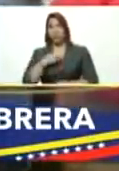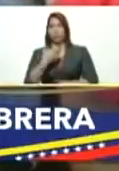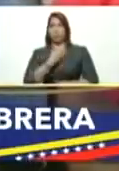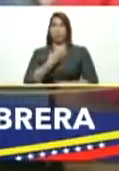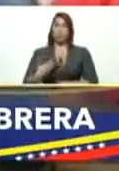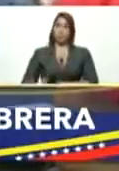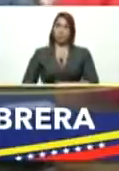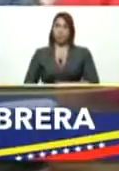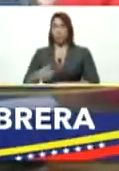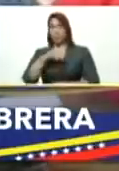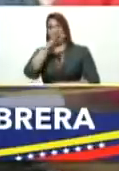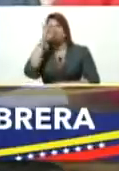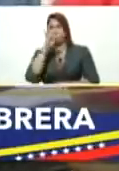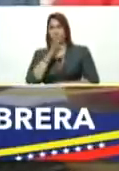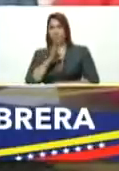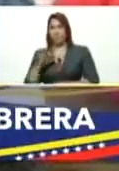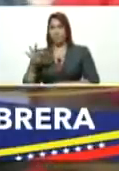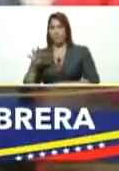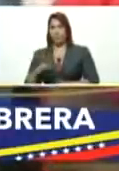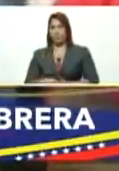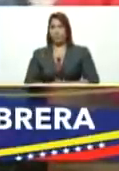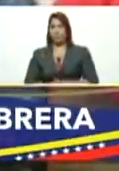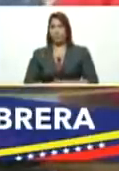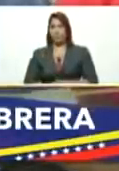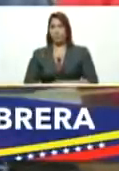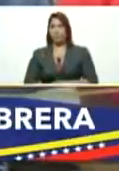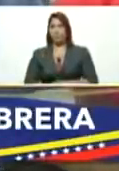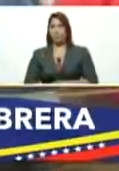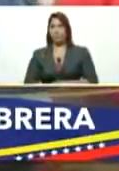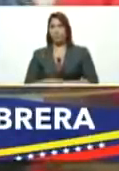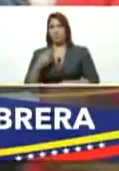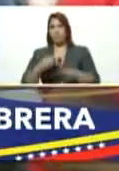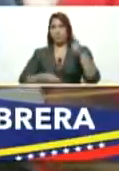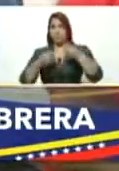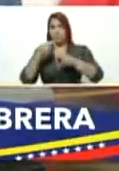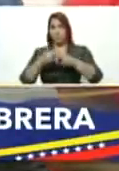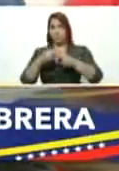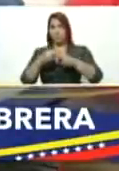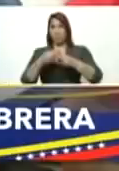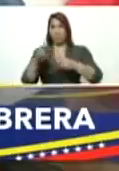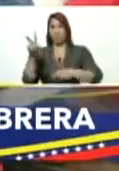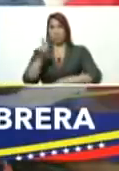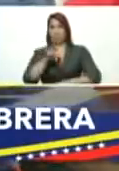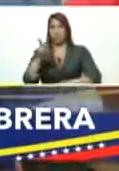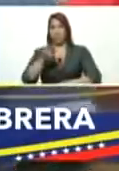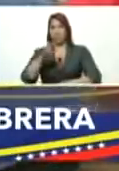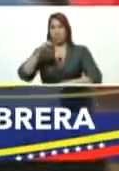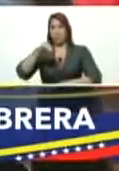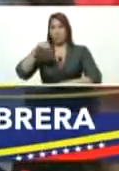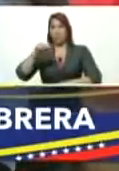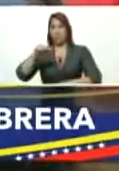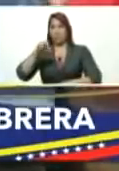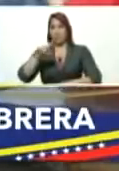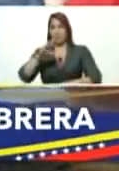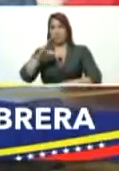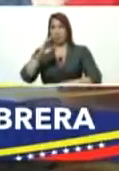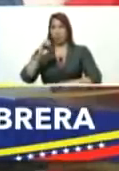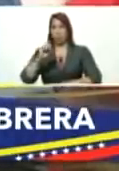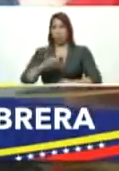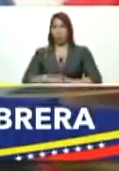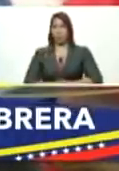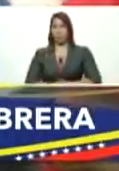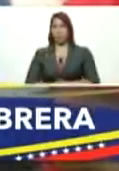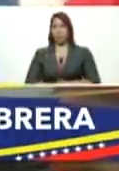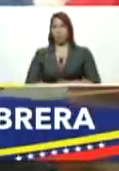de la federación de la construcción y cemento de venezuela marco tulio díaz marco tulio